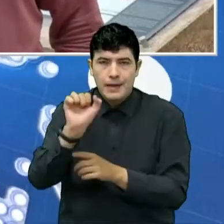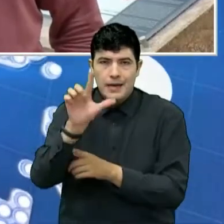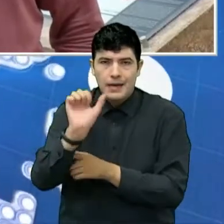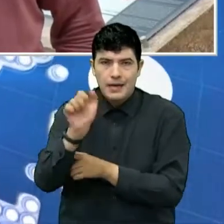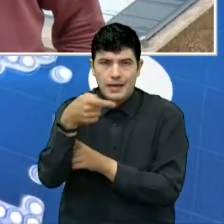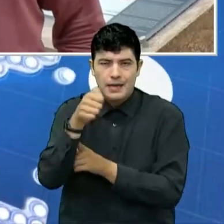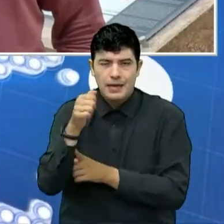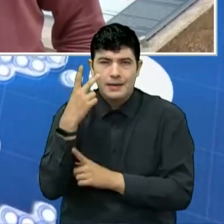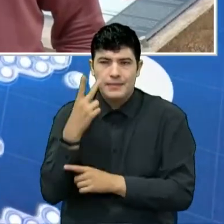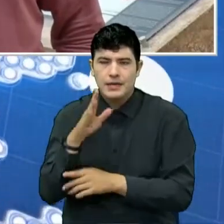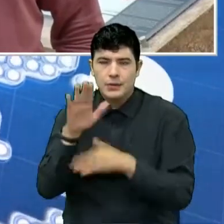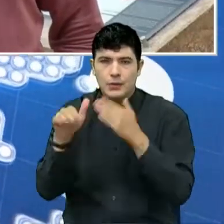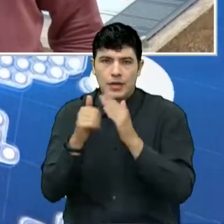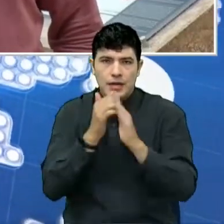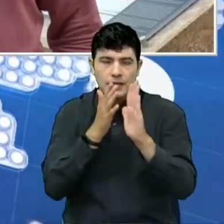urgente noticias estamos informando